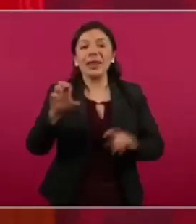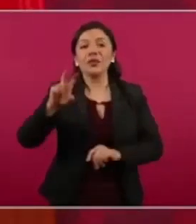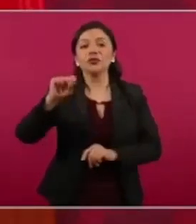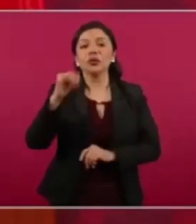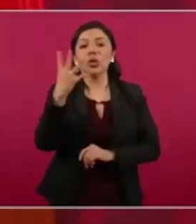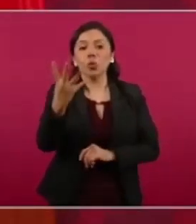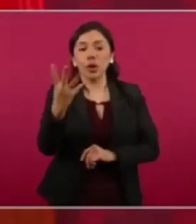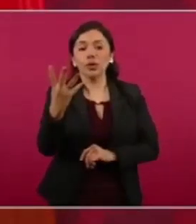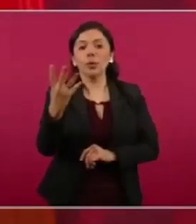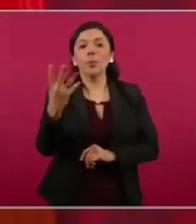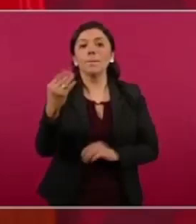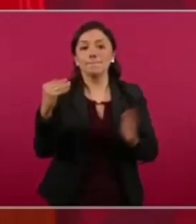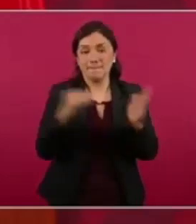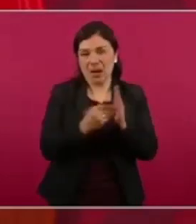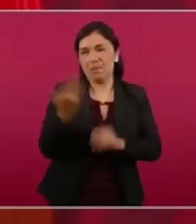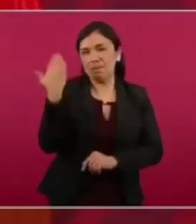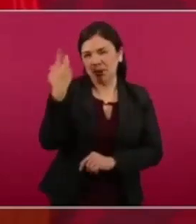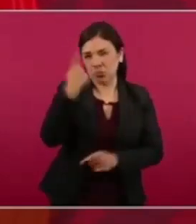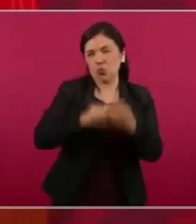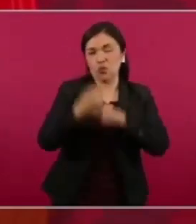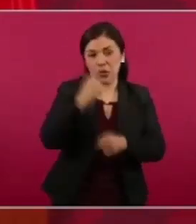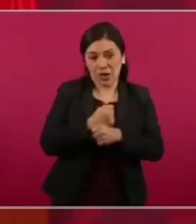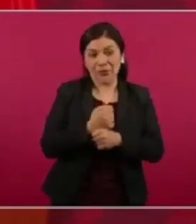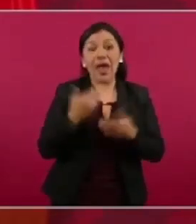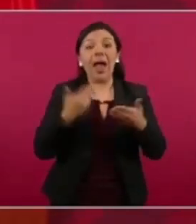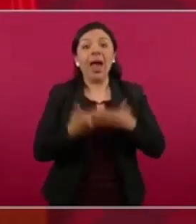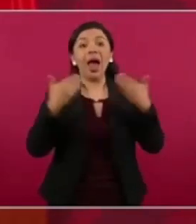1.584.000 el año pasado,